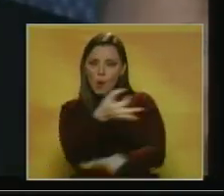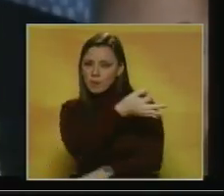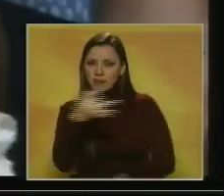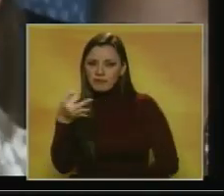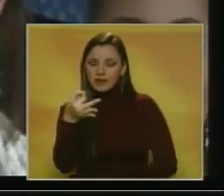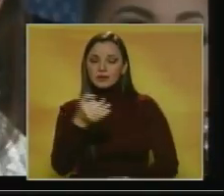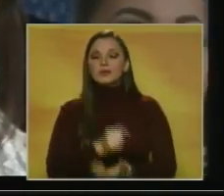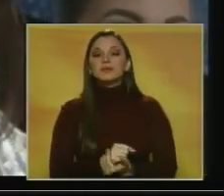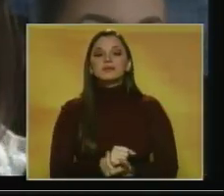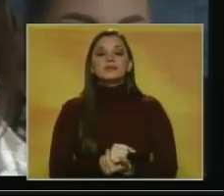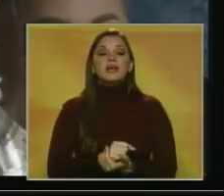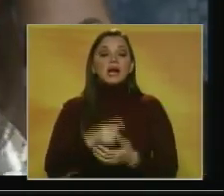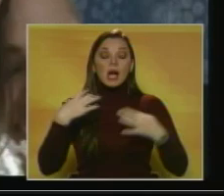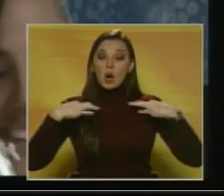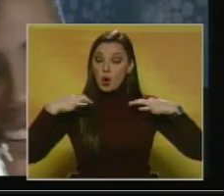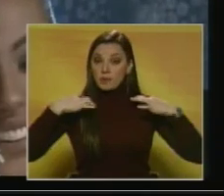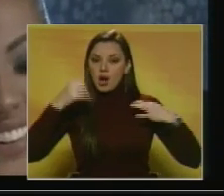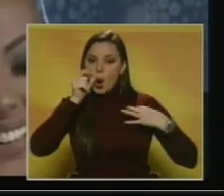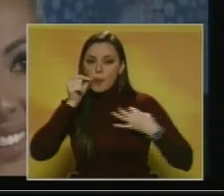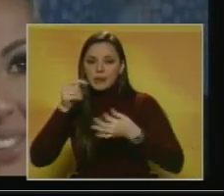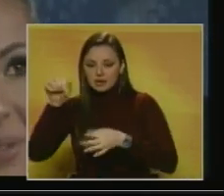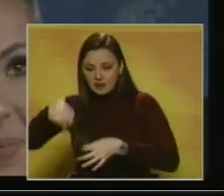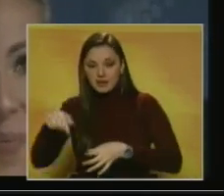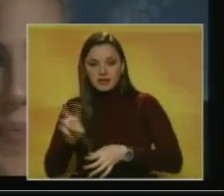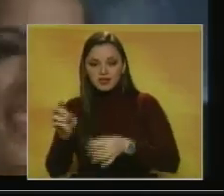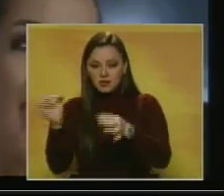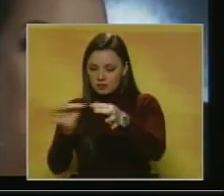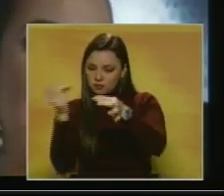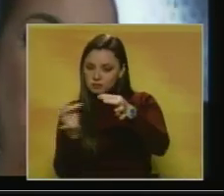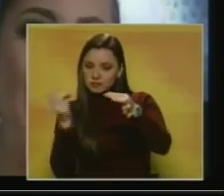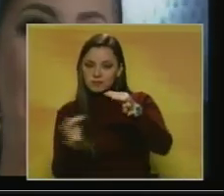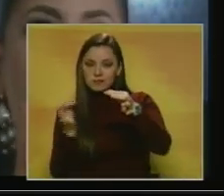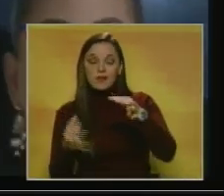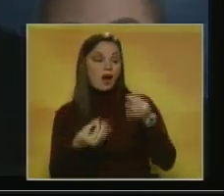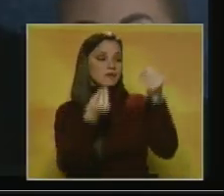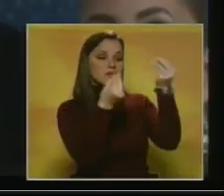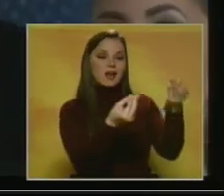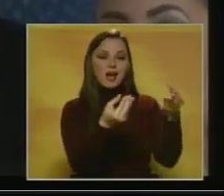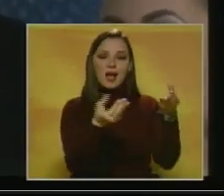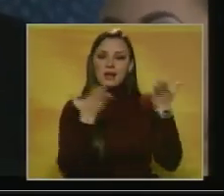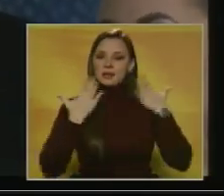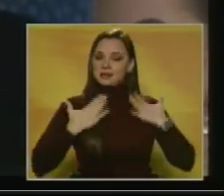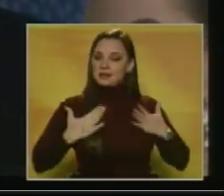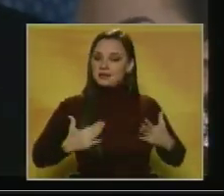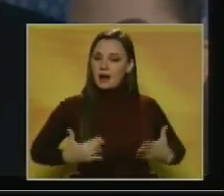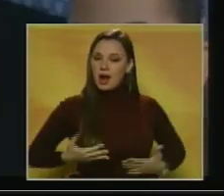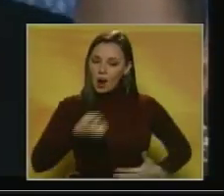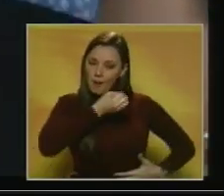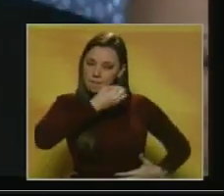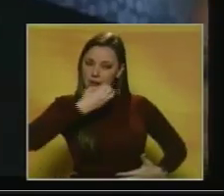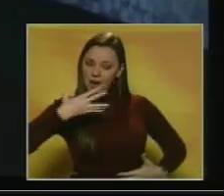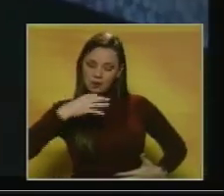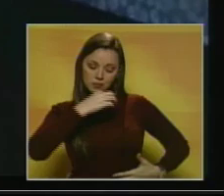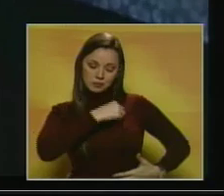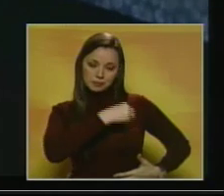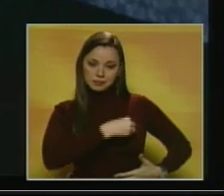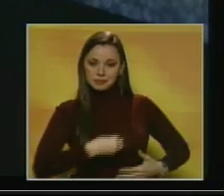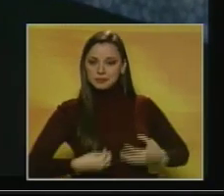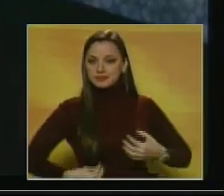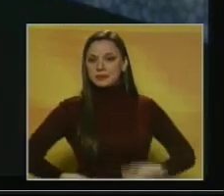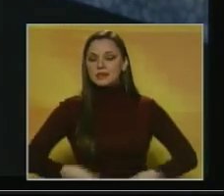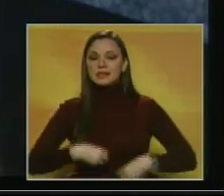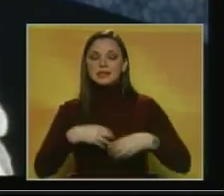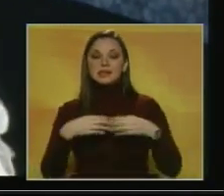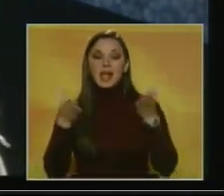fue una creación de Hugo Espina, quien de una manera muy elegante resaltó con regio blanco, perlas y pedrería